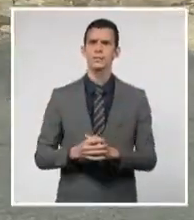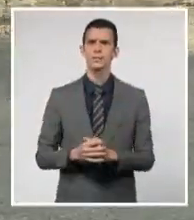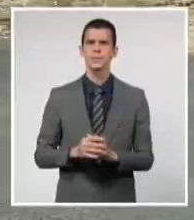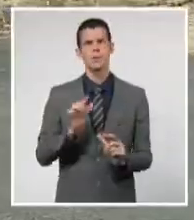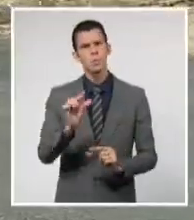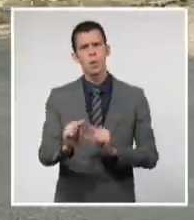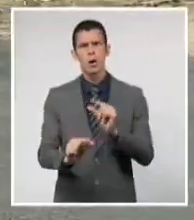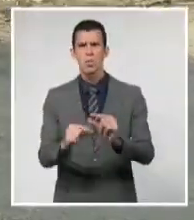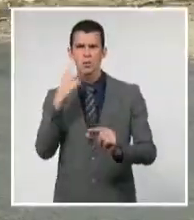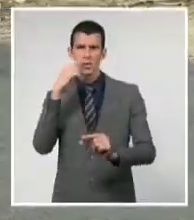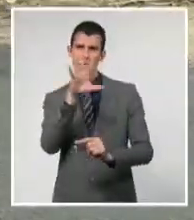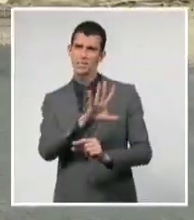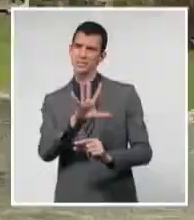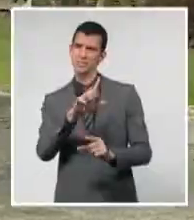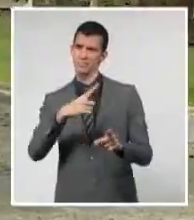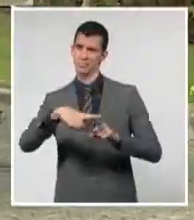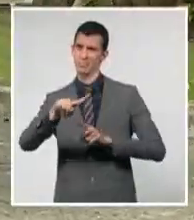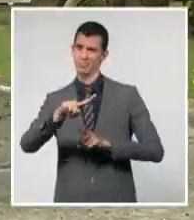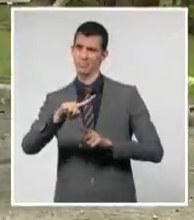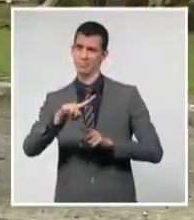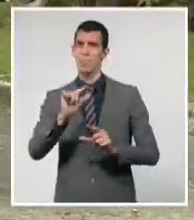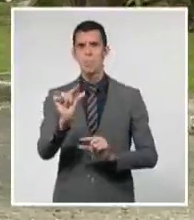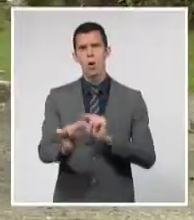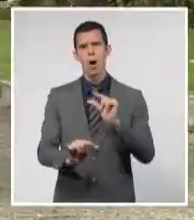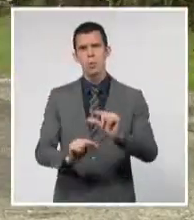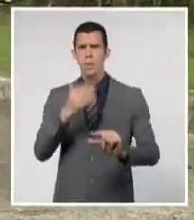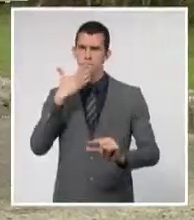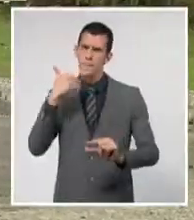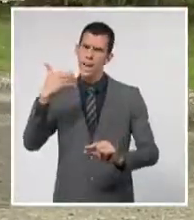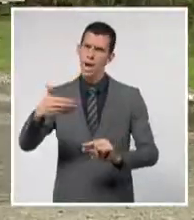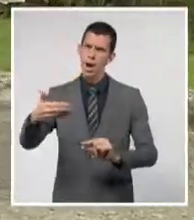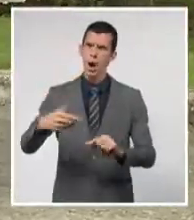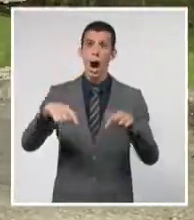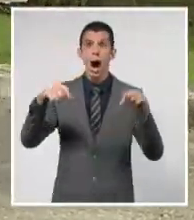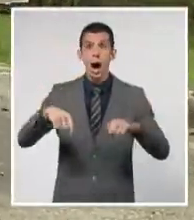de automatización de procesos en entidades cubanas y ofrece